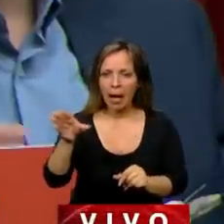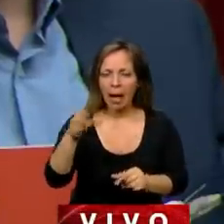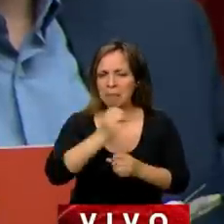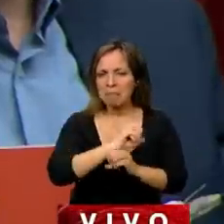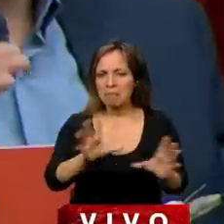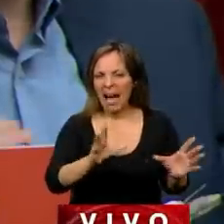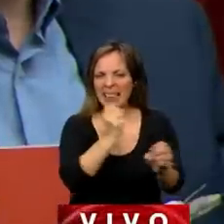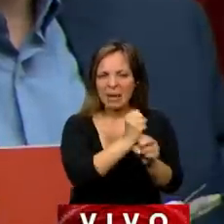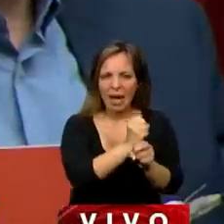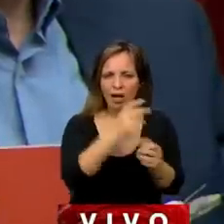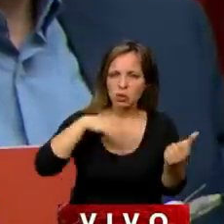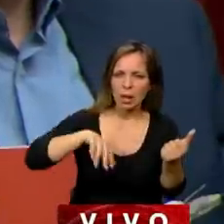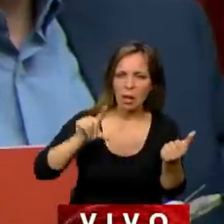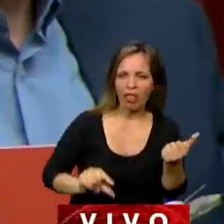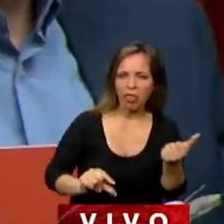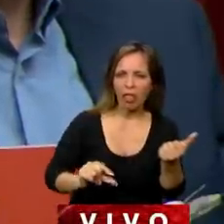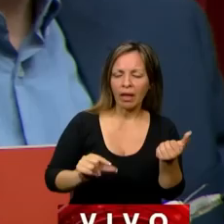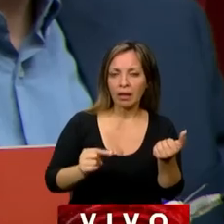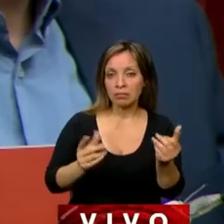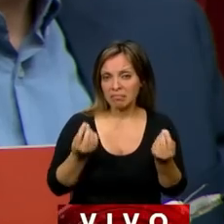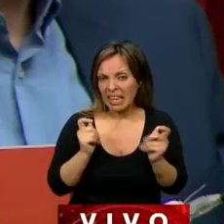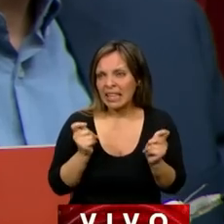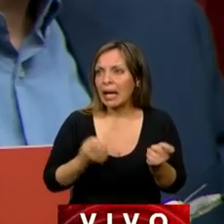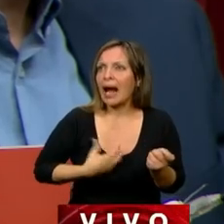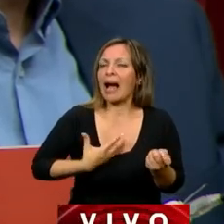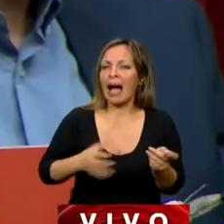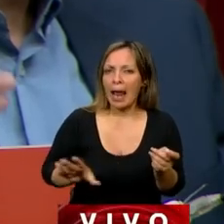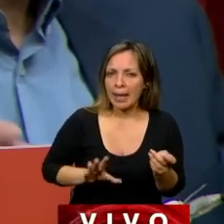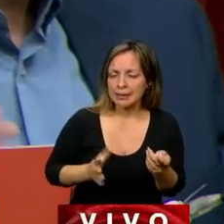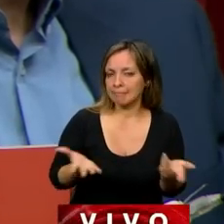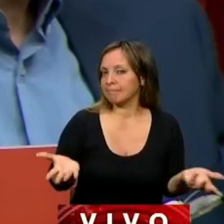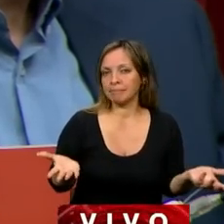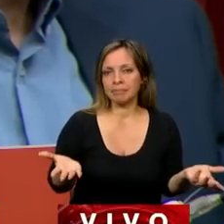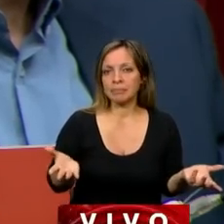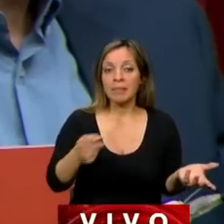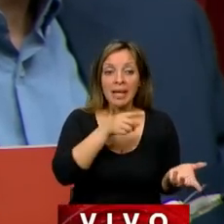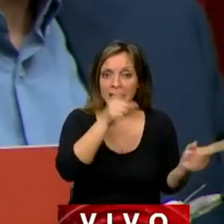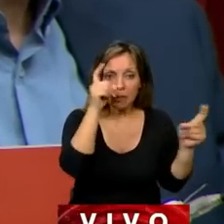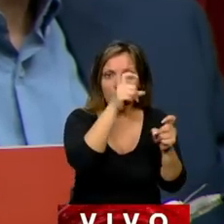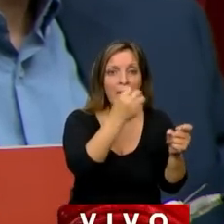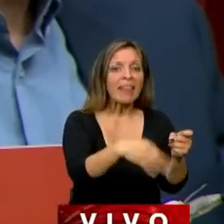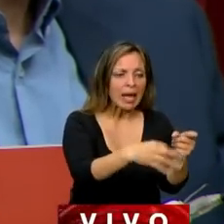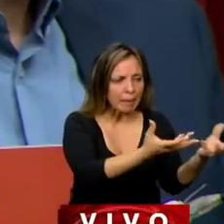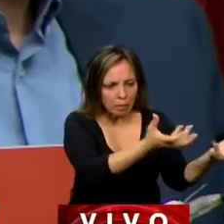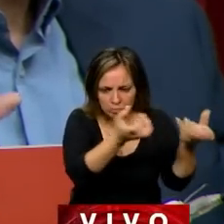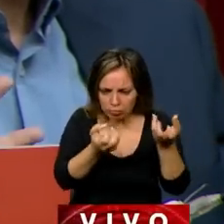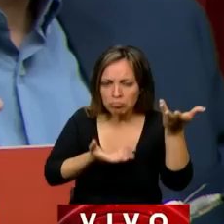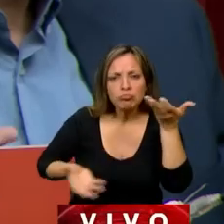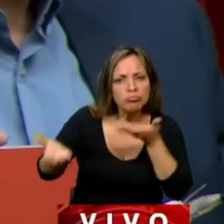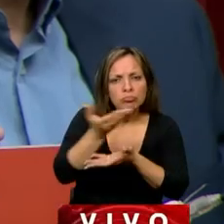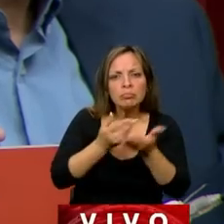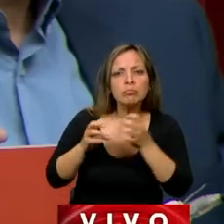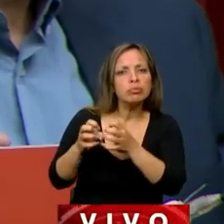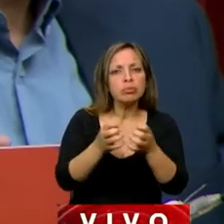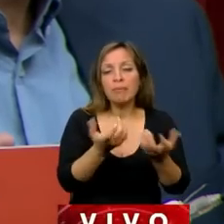muchos casos y con salarios que no alcanzan. Entonces, efectivamente, este problema hay que colocarlo. Si no, no